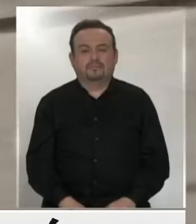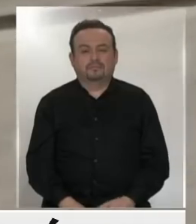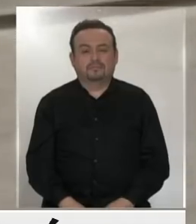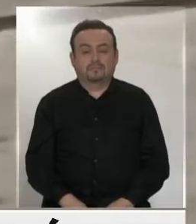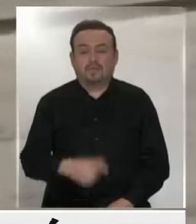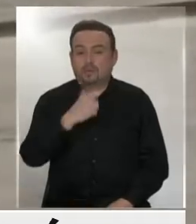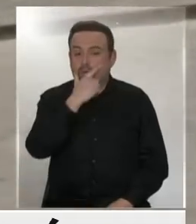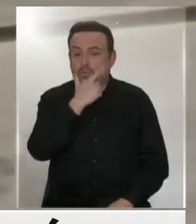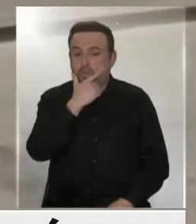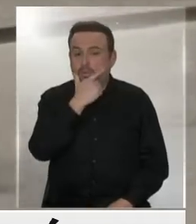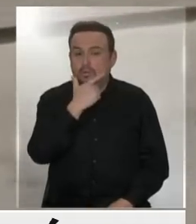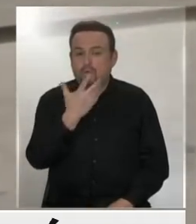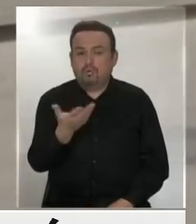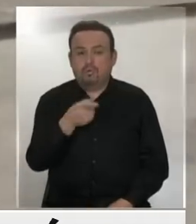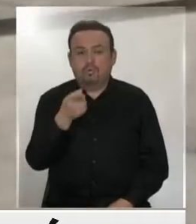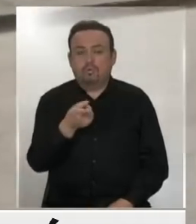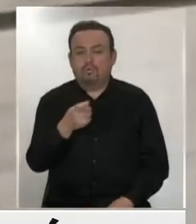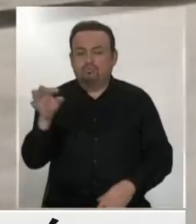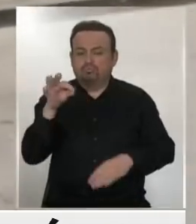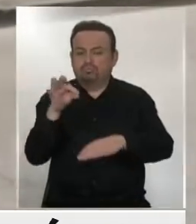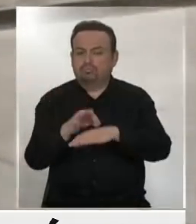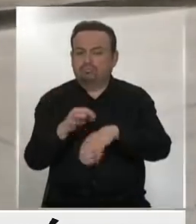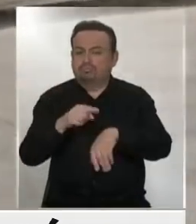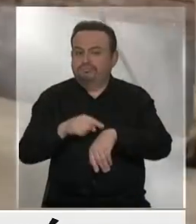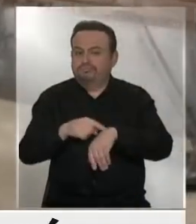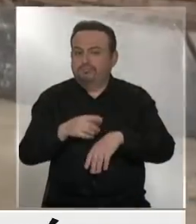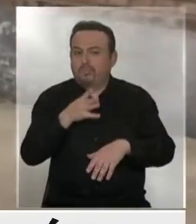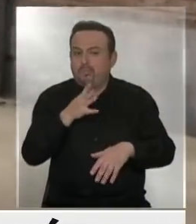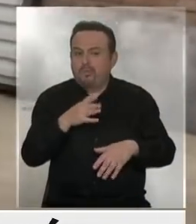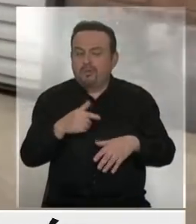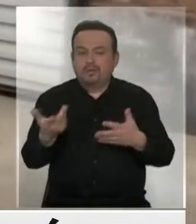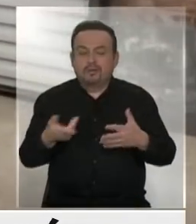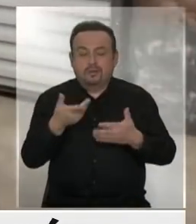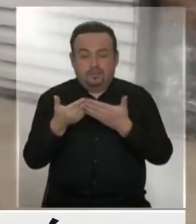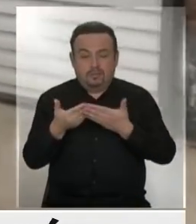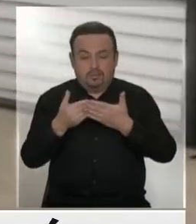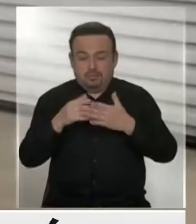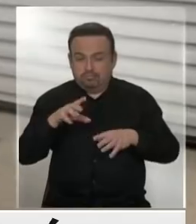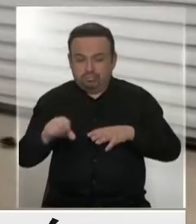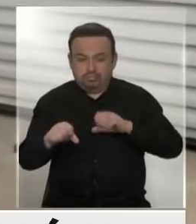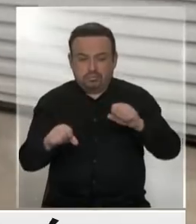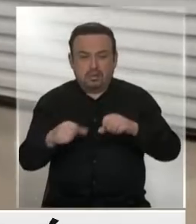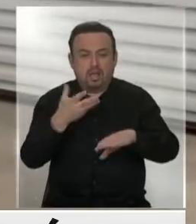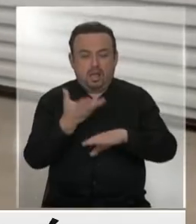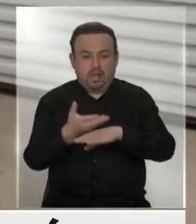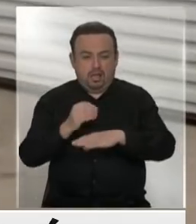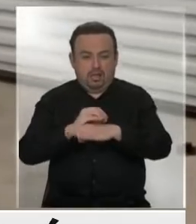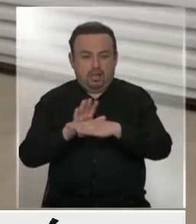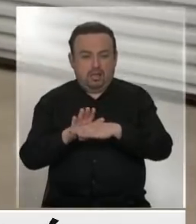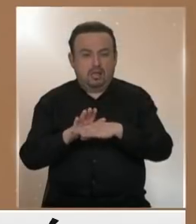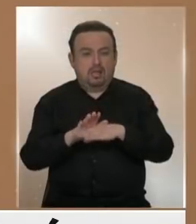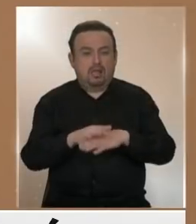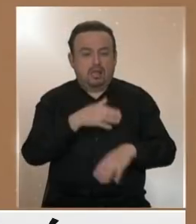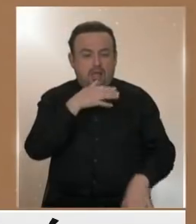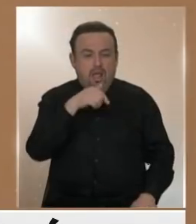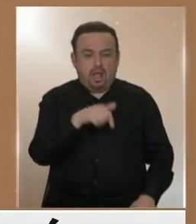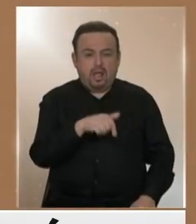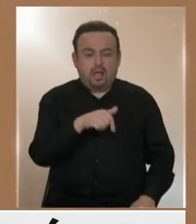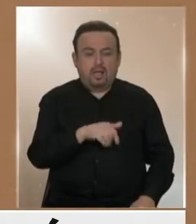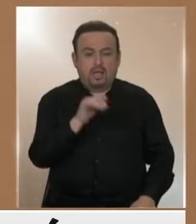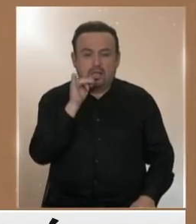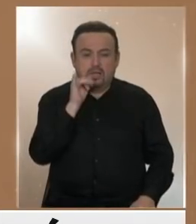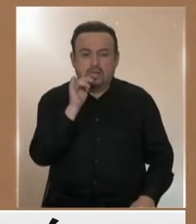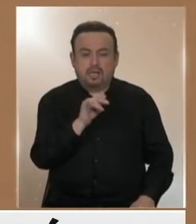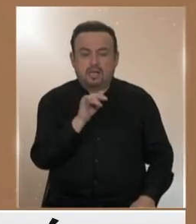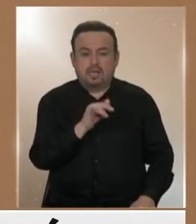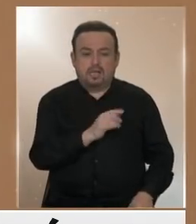Las dudas de hace cuánto circula el virus se acrecientan luego que un estudio detectara restos de coronavirus en las aguas residuales de Italia